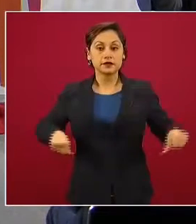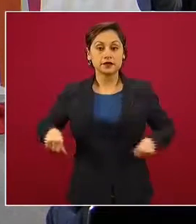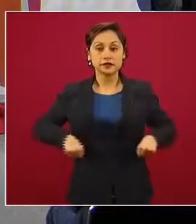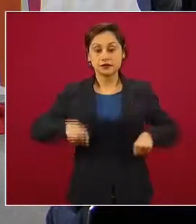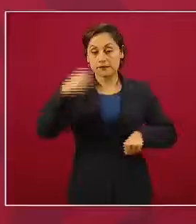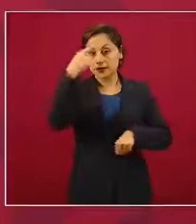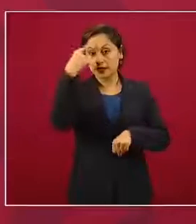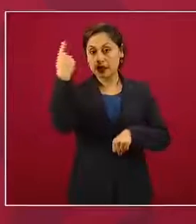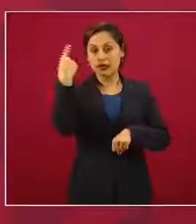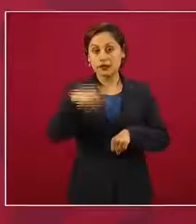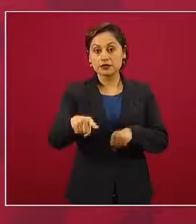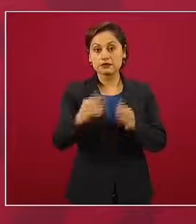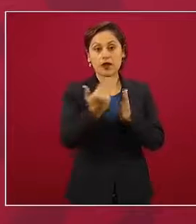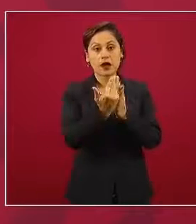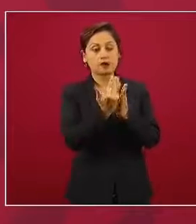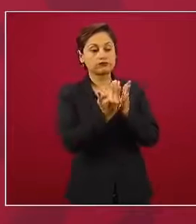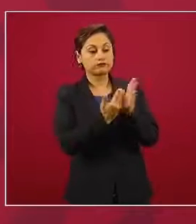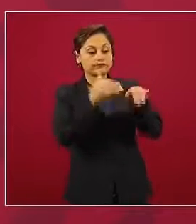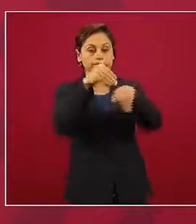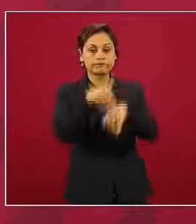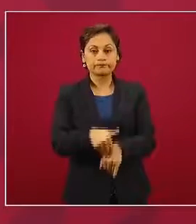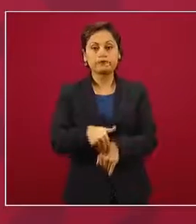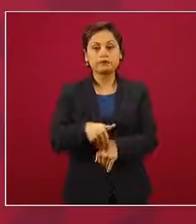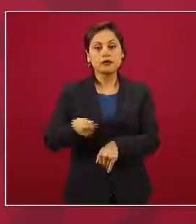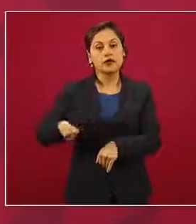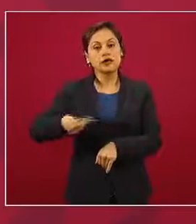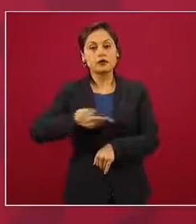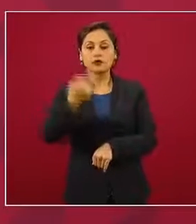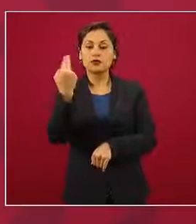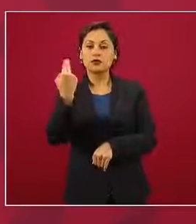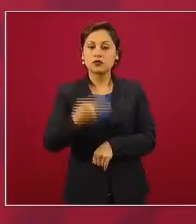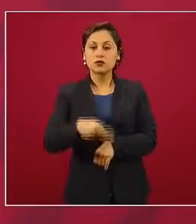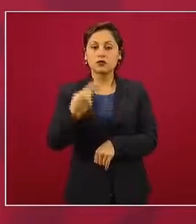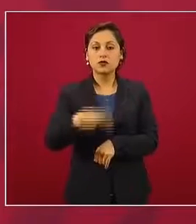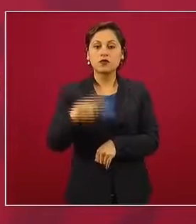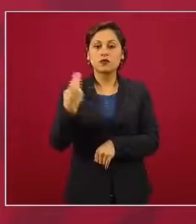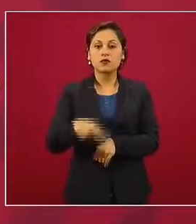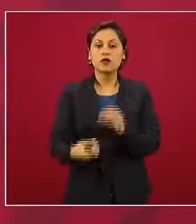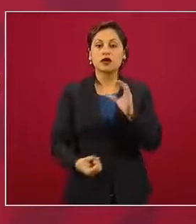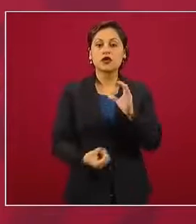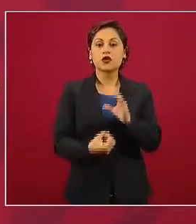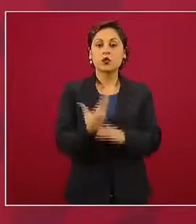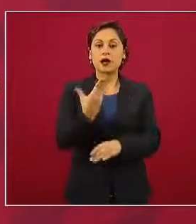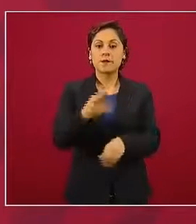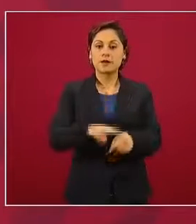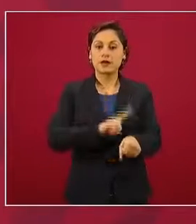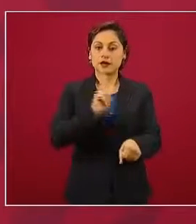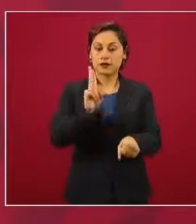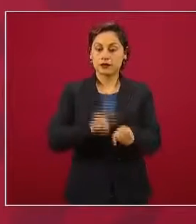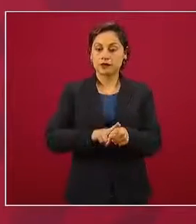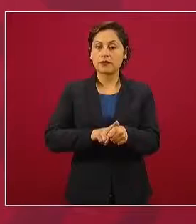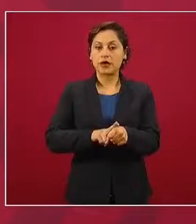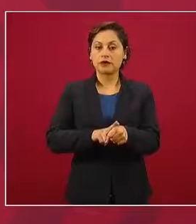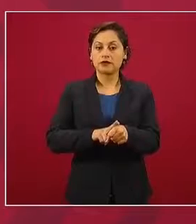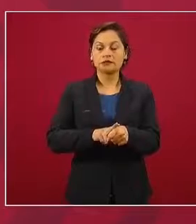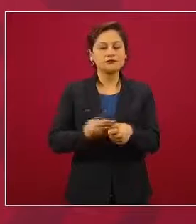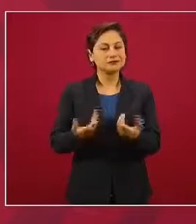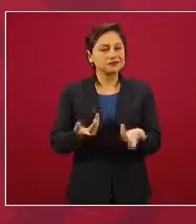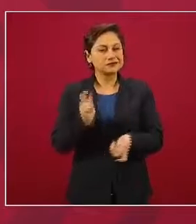control en lo que le hemos llamado la nueva normalidad, que quiere decir esta expectativa de que